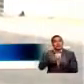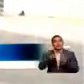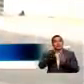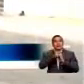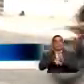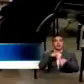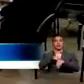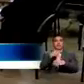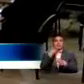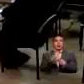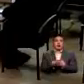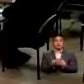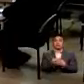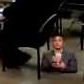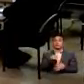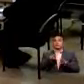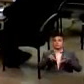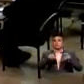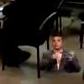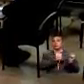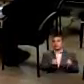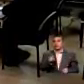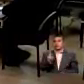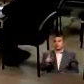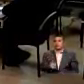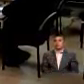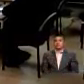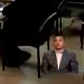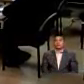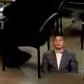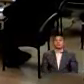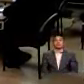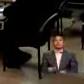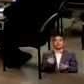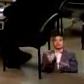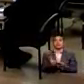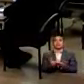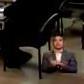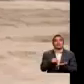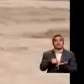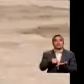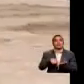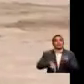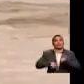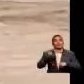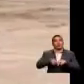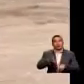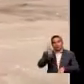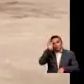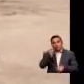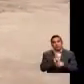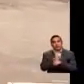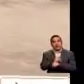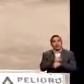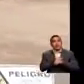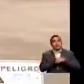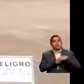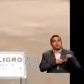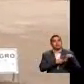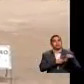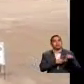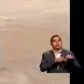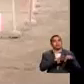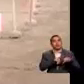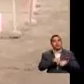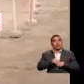pena reducida, en este caso delincuencia organizada, por el desvío de fondos que eran para la construcción del Hospital de Pedernales. En la audiencia